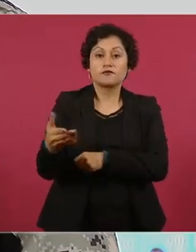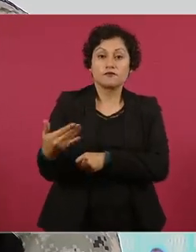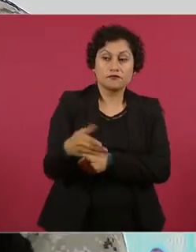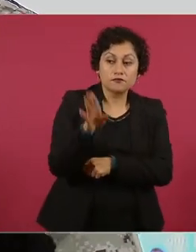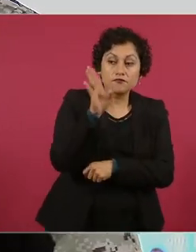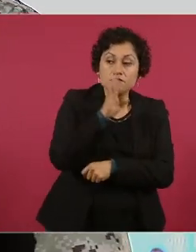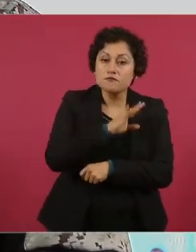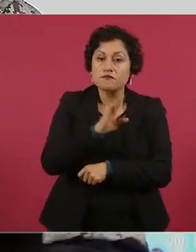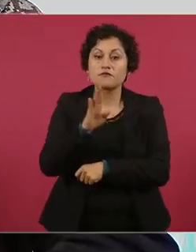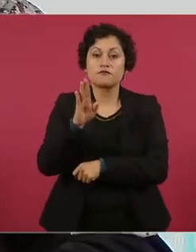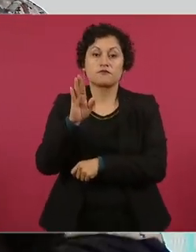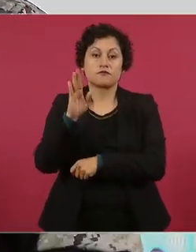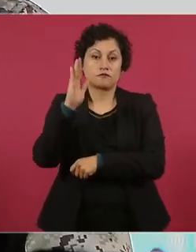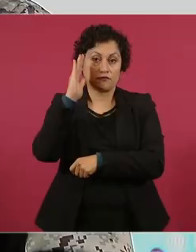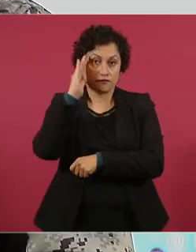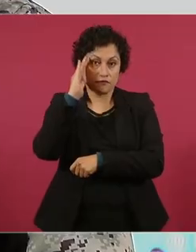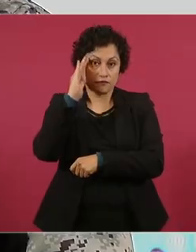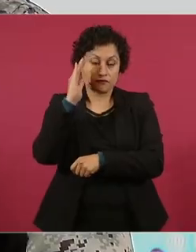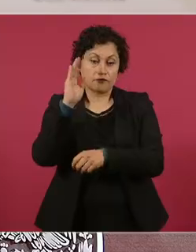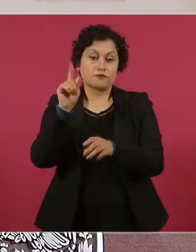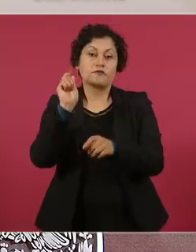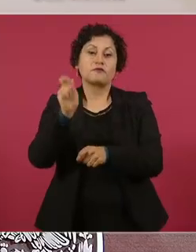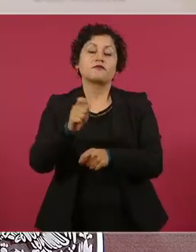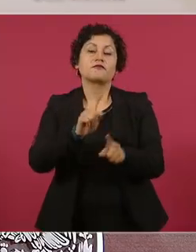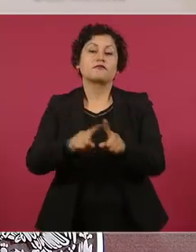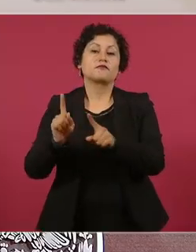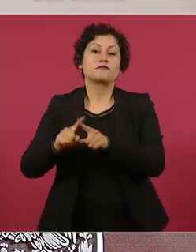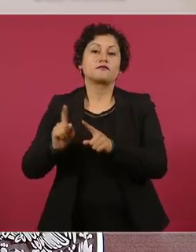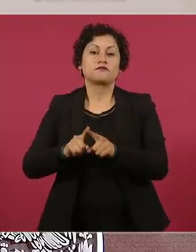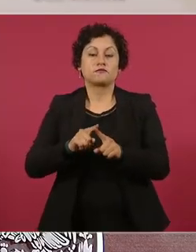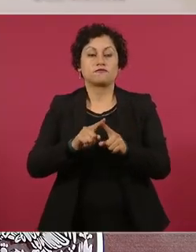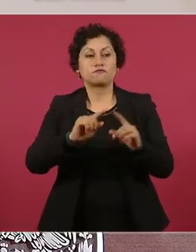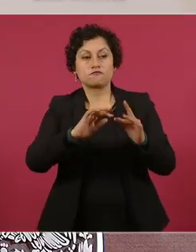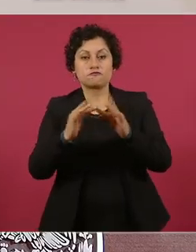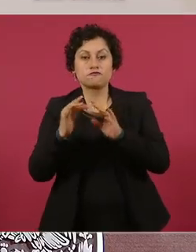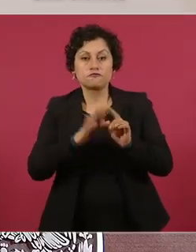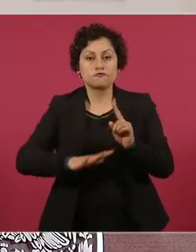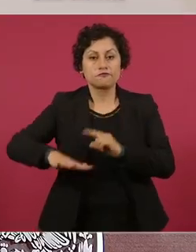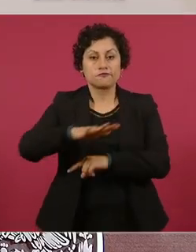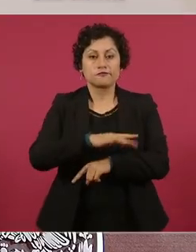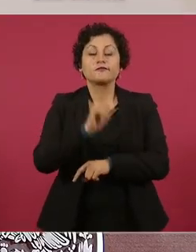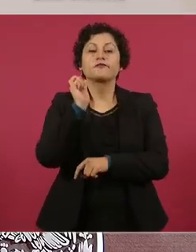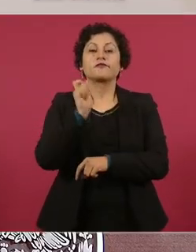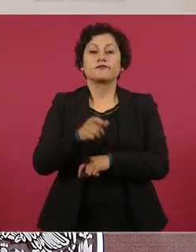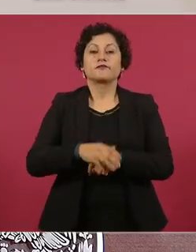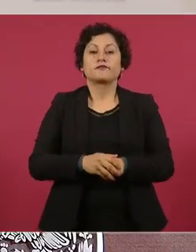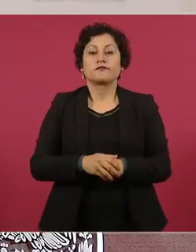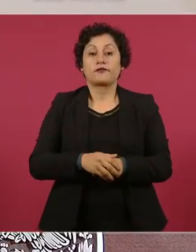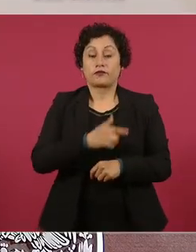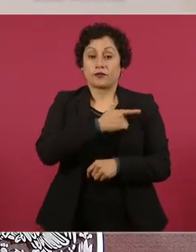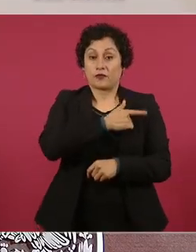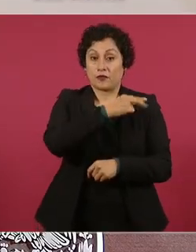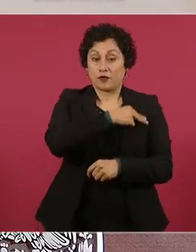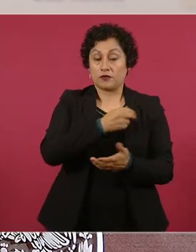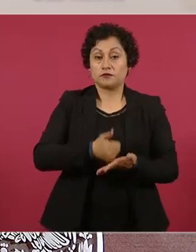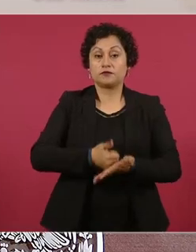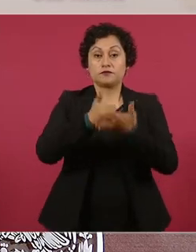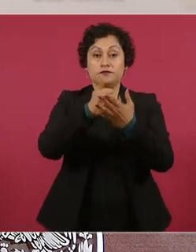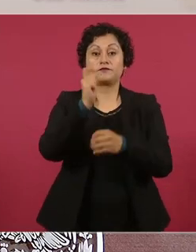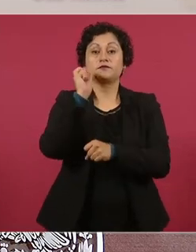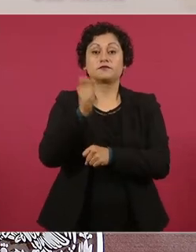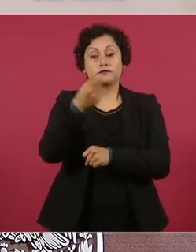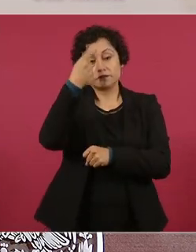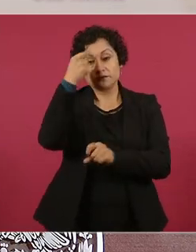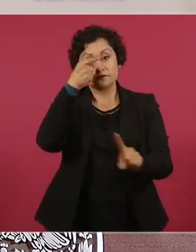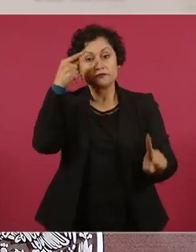y destrucción de redes. Los apoyos de seguridad brindados por la Guardia Nacional en apoyo de búsqueda de